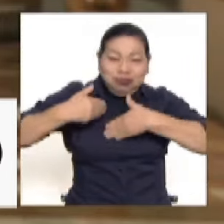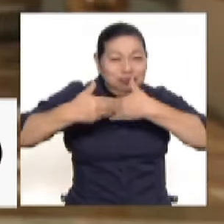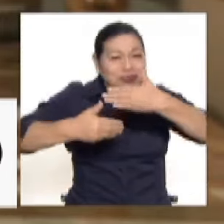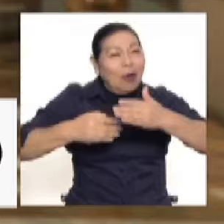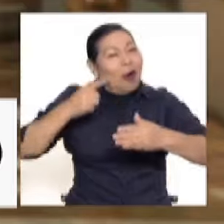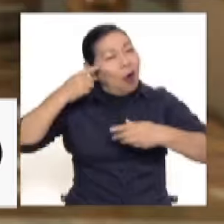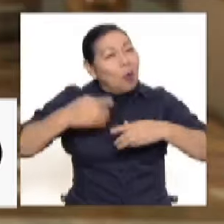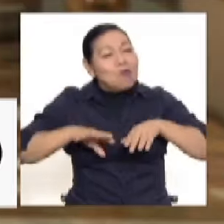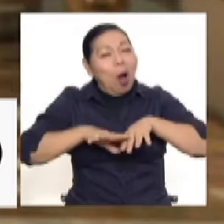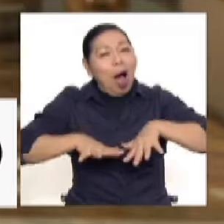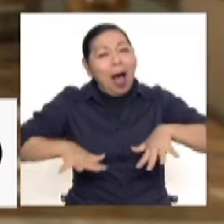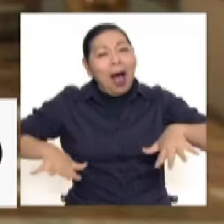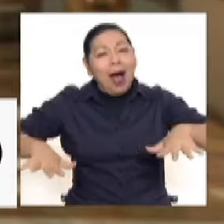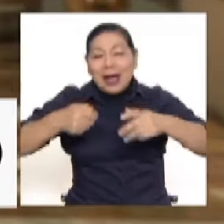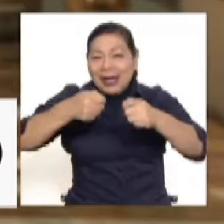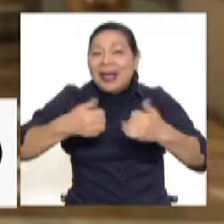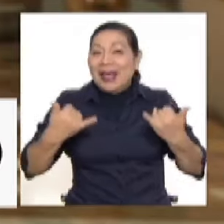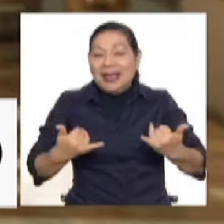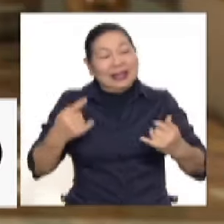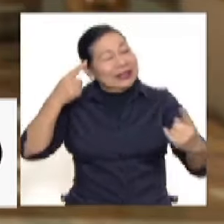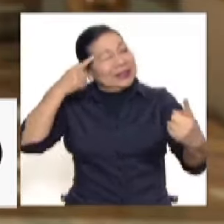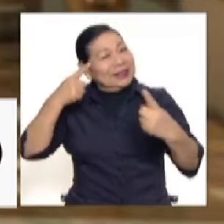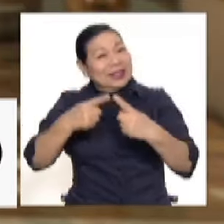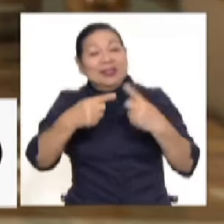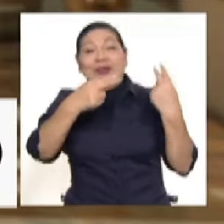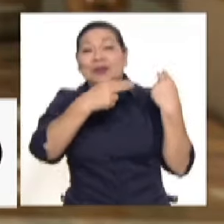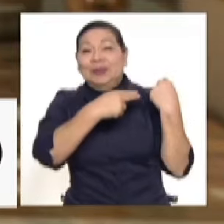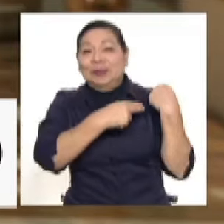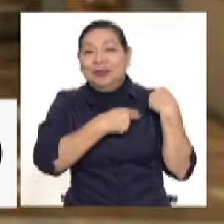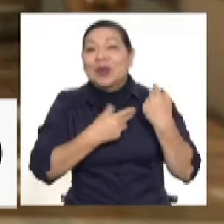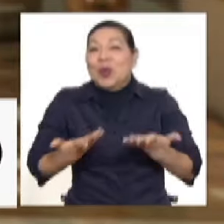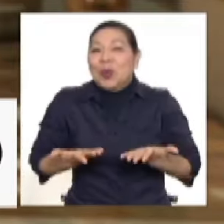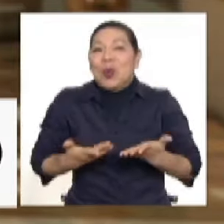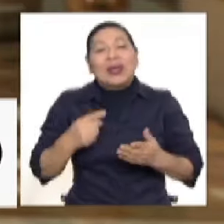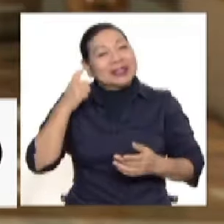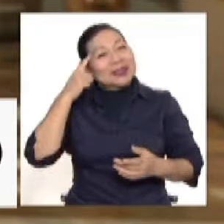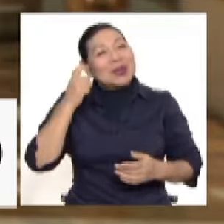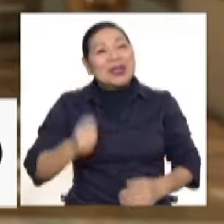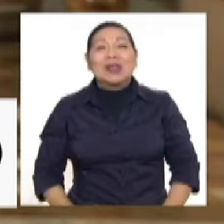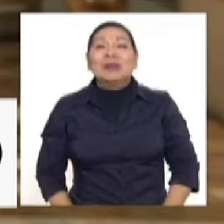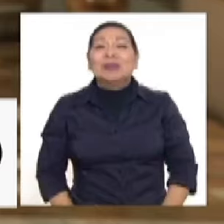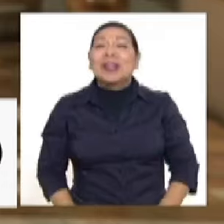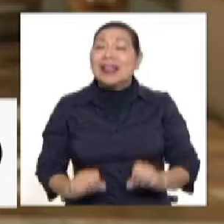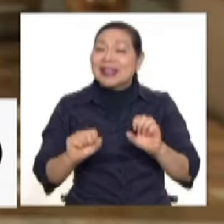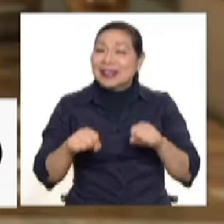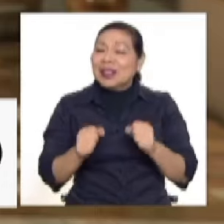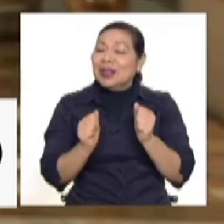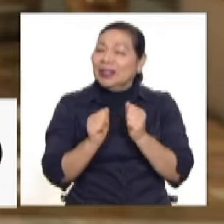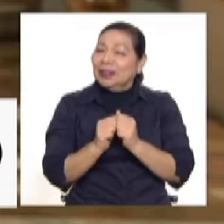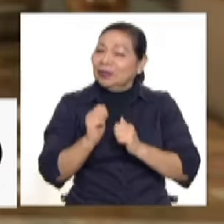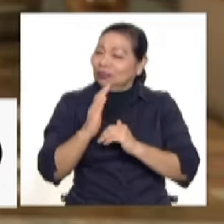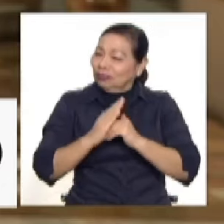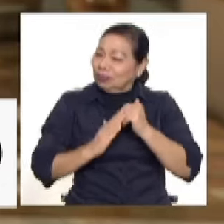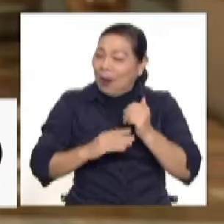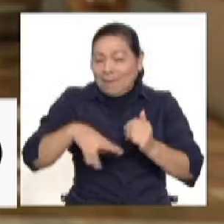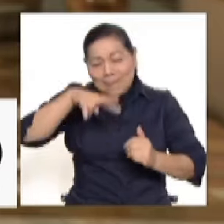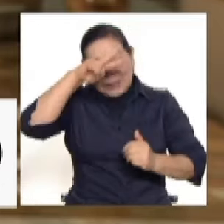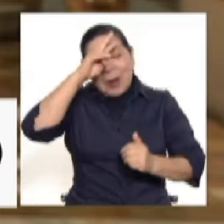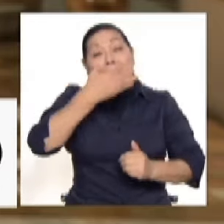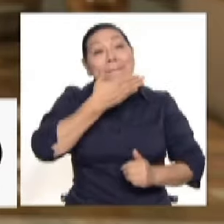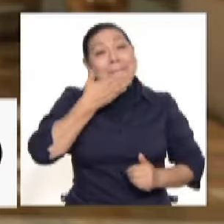nuestra frontera agrícola. Ese es nuestro compromiso y nuestro sueño. Estamos construyendo una